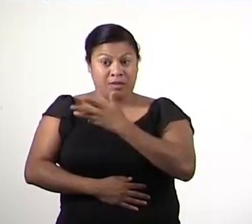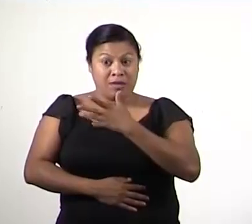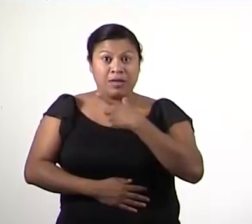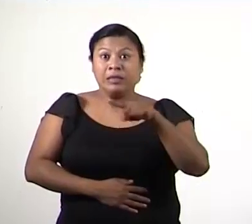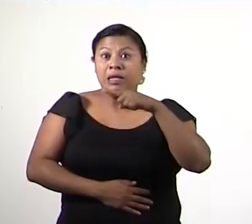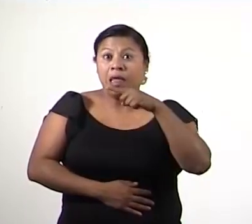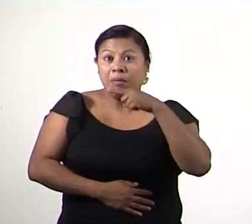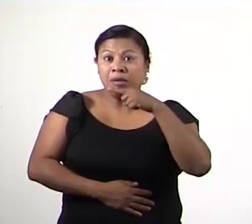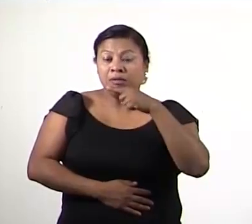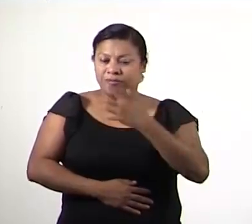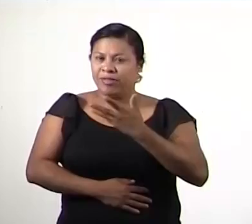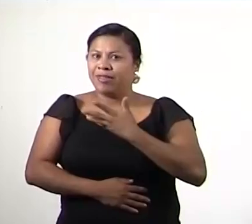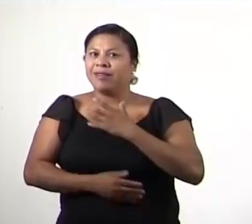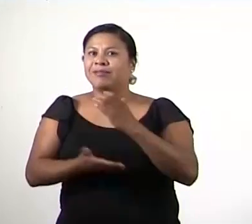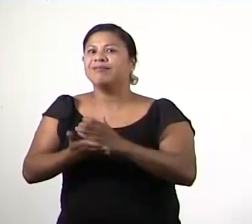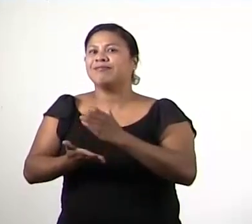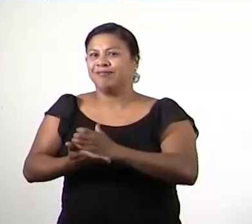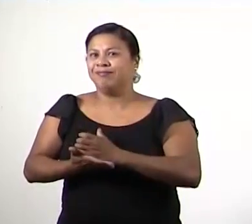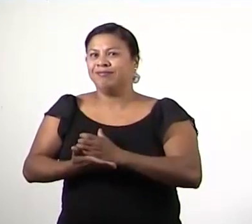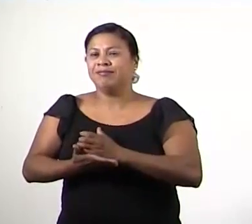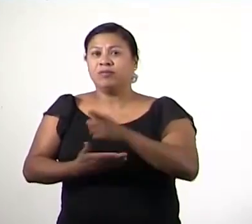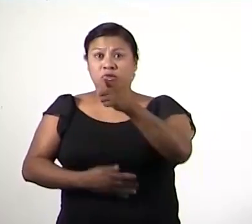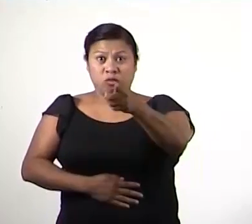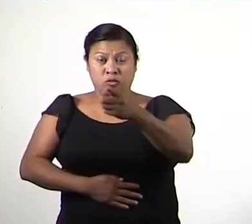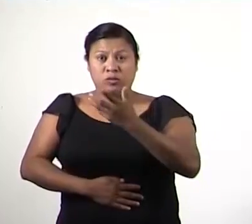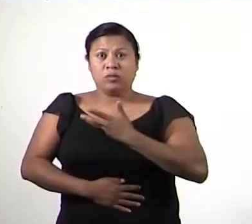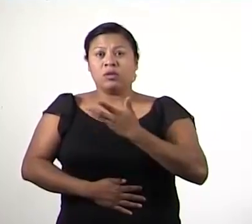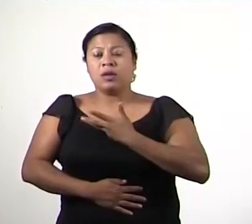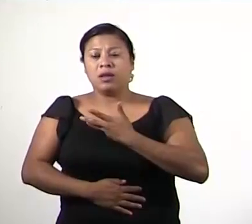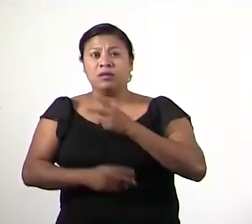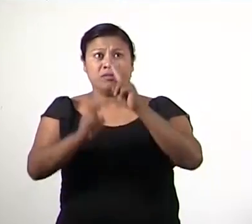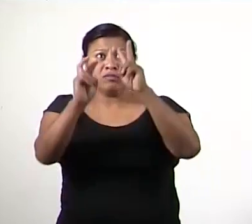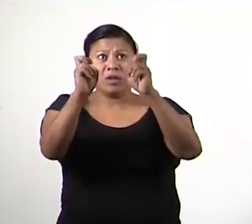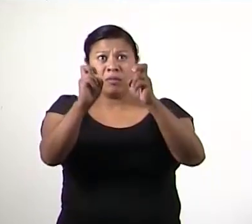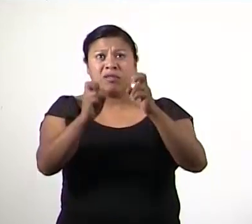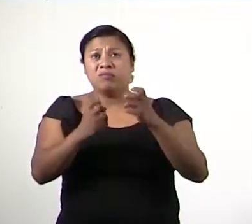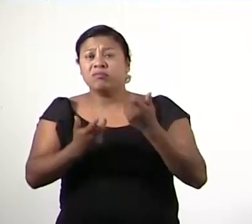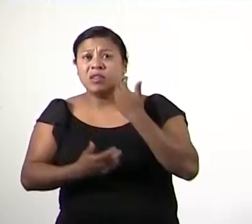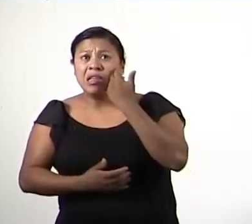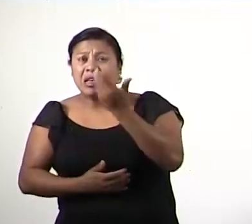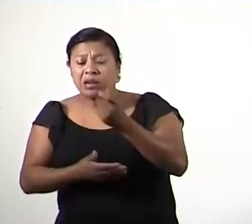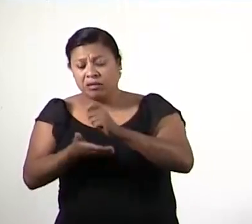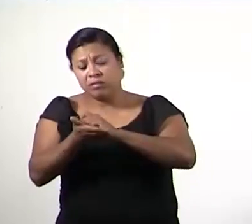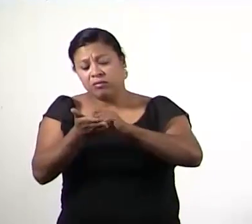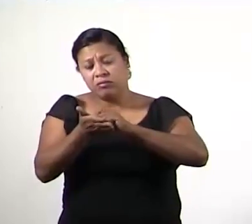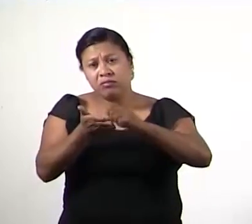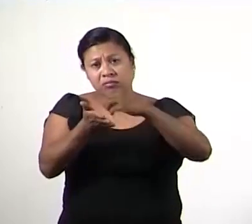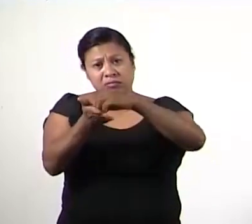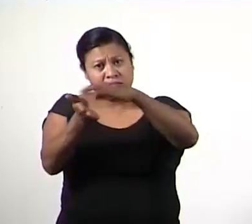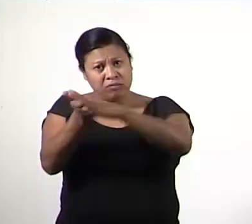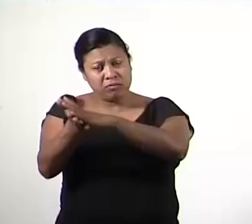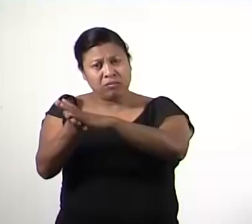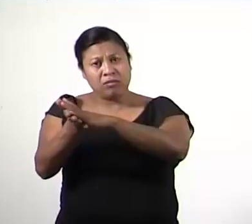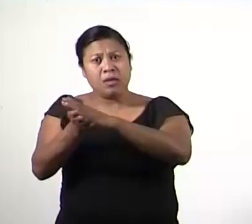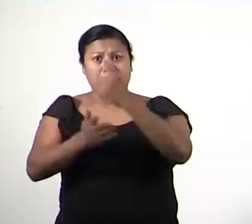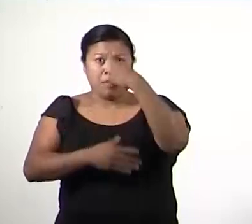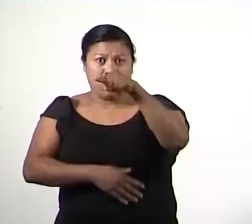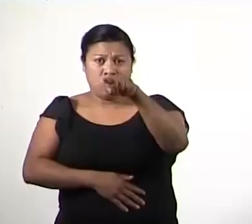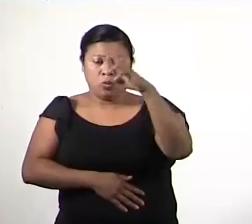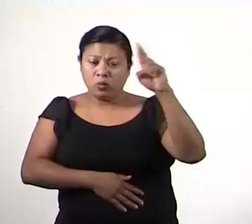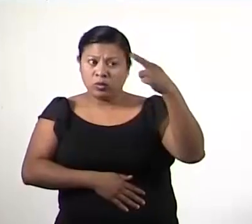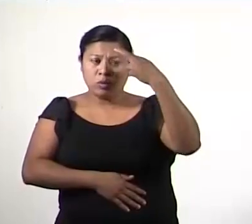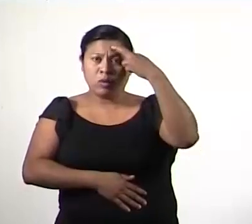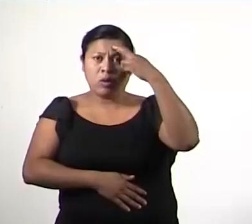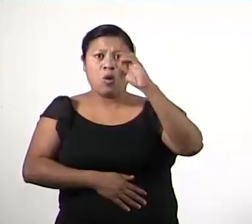y tienes la libreta. Si hay algo del tema que quieras apuntar para recordarte